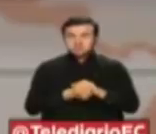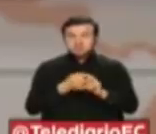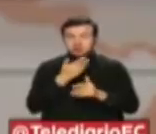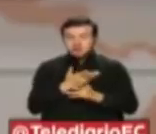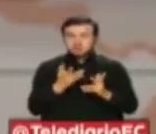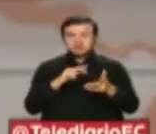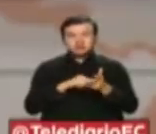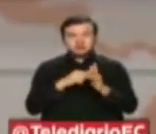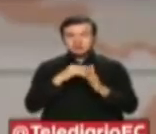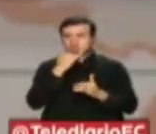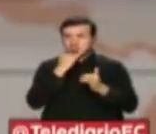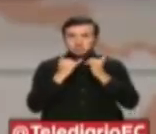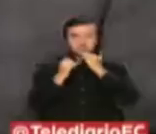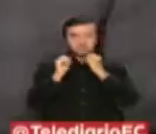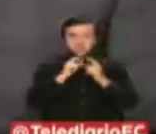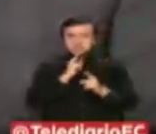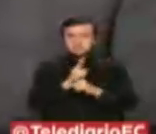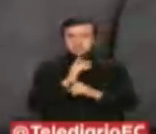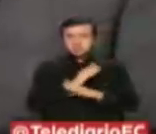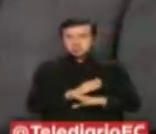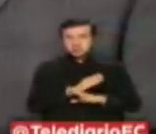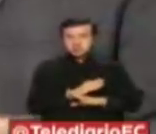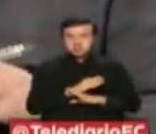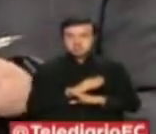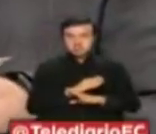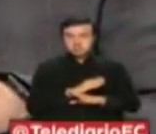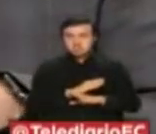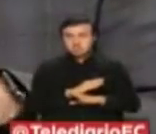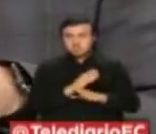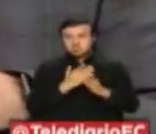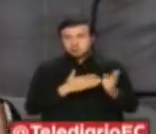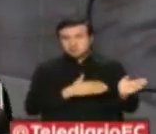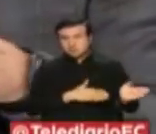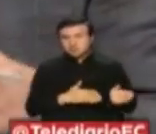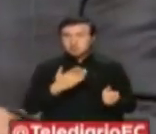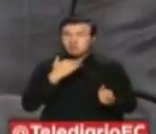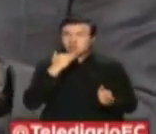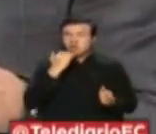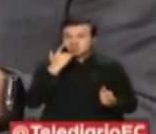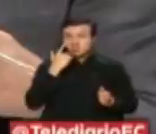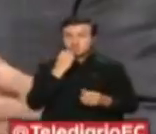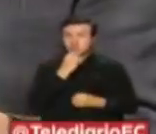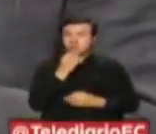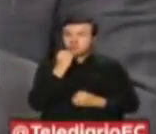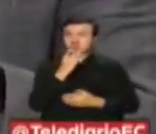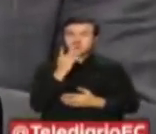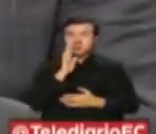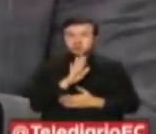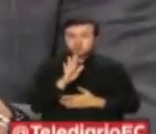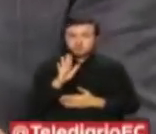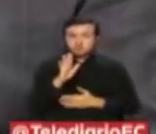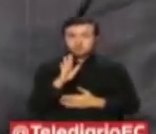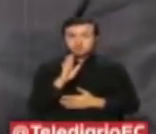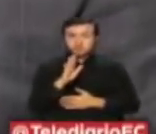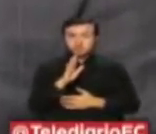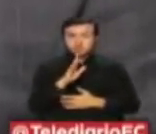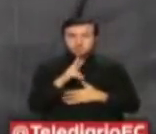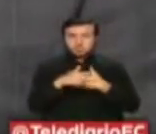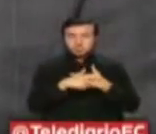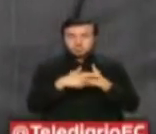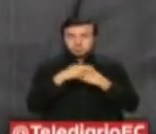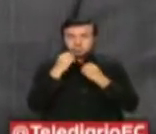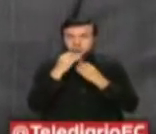cobarde habría podido defenderse aquí con en su grillete quiero decir habría podido emitir mensajes a través de youtube como lo está haciendo